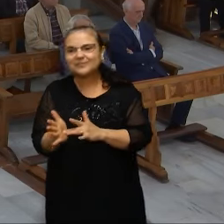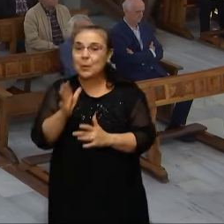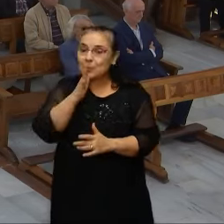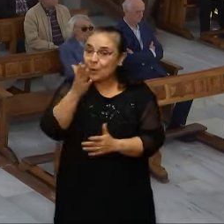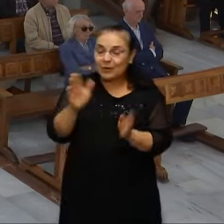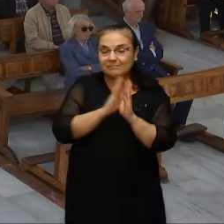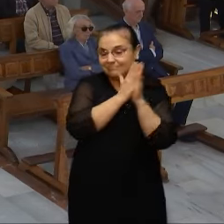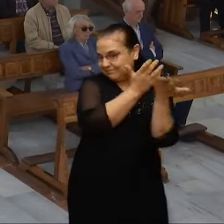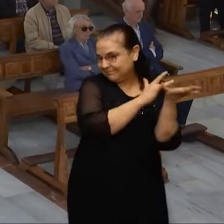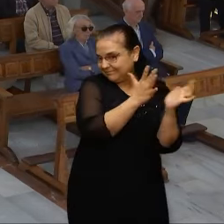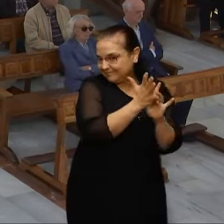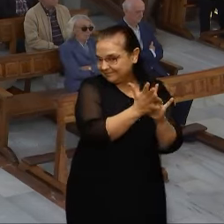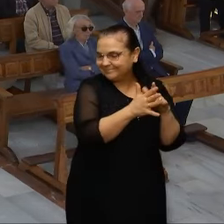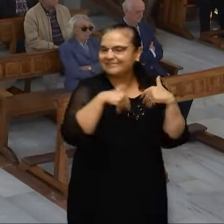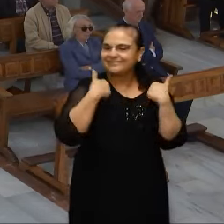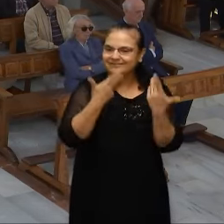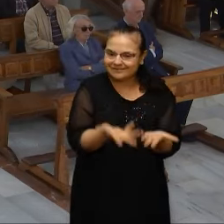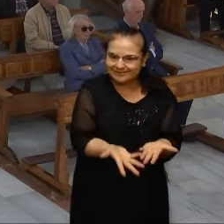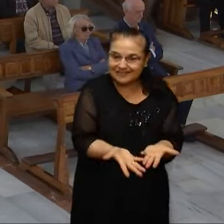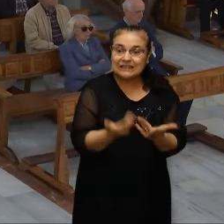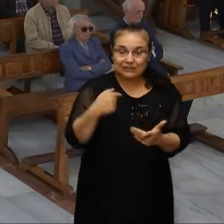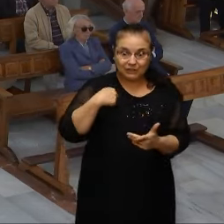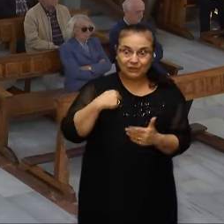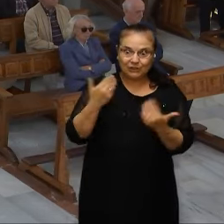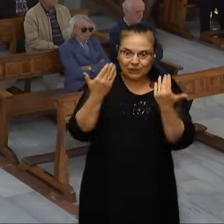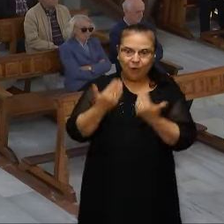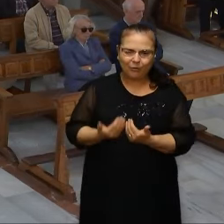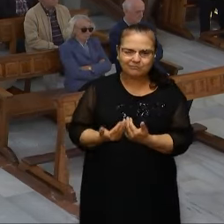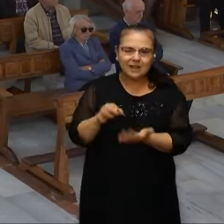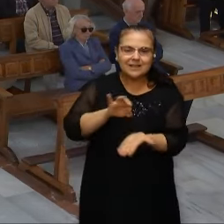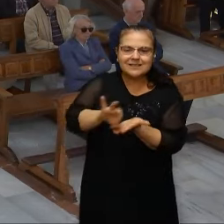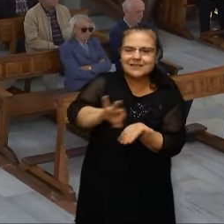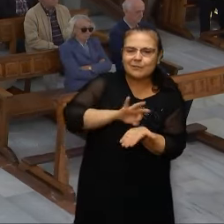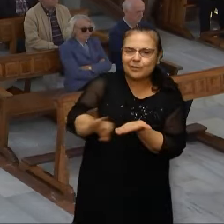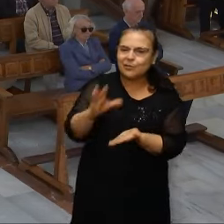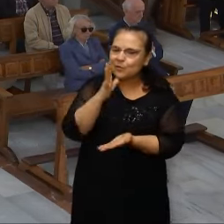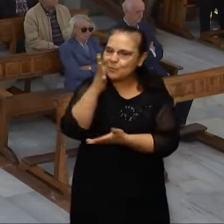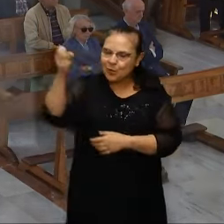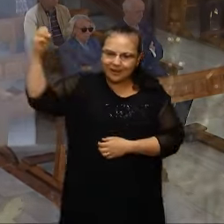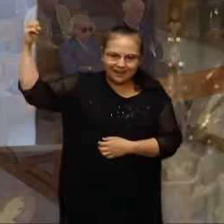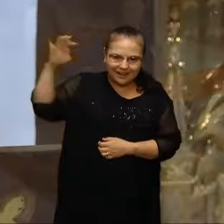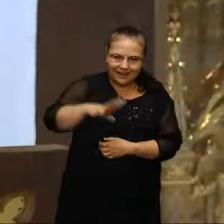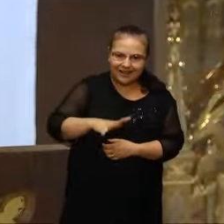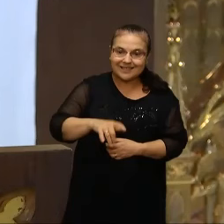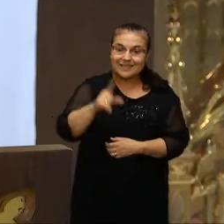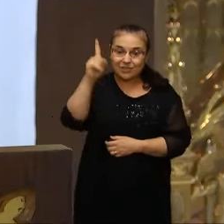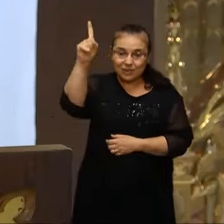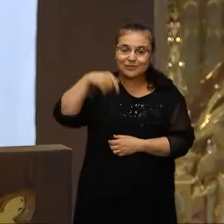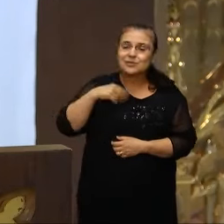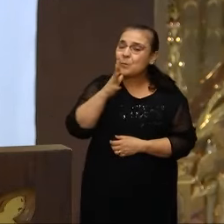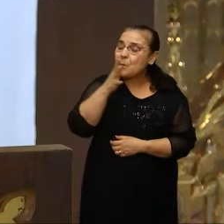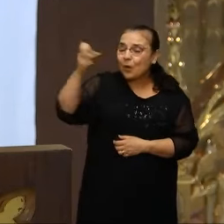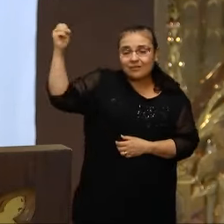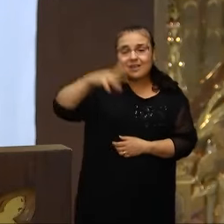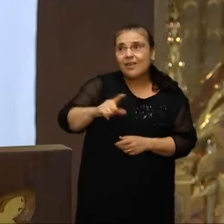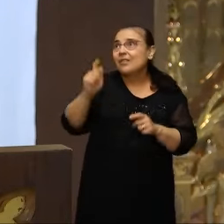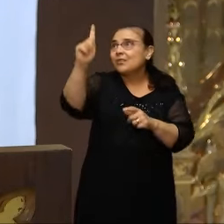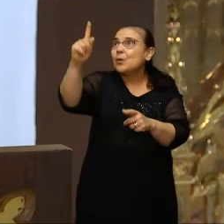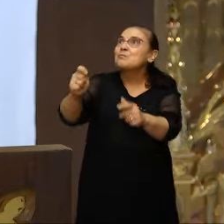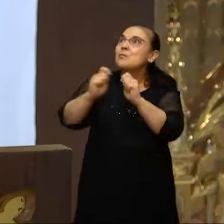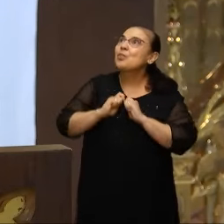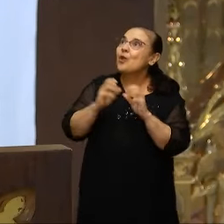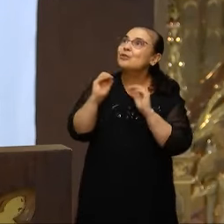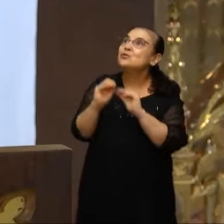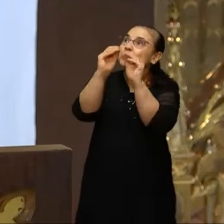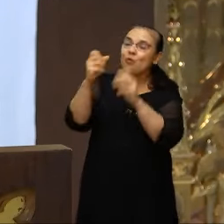el Evangelio, del cual soy yo servidor por la gracia de Dios, por la gracia que Dios me dio con su fuerza